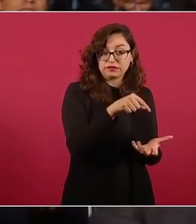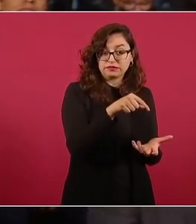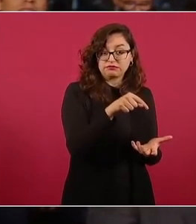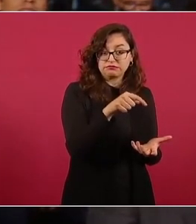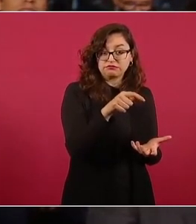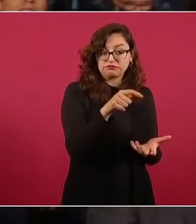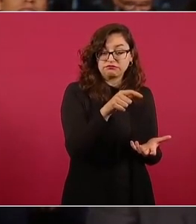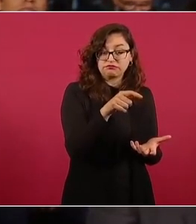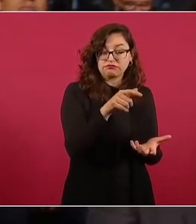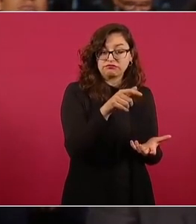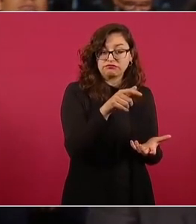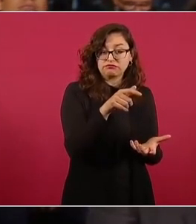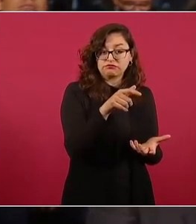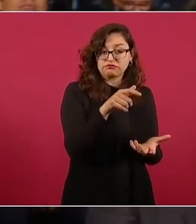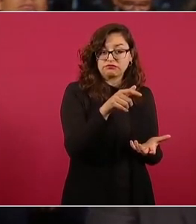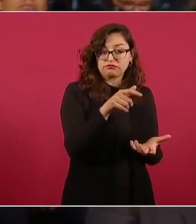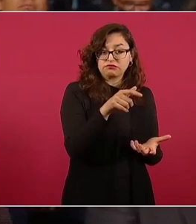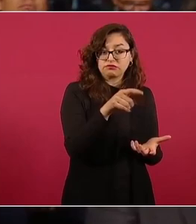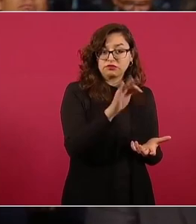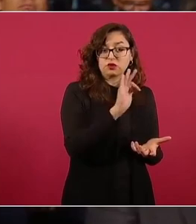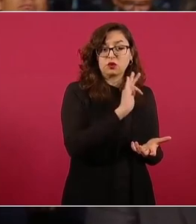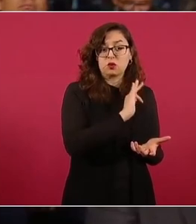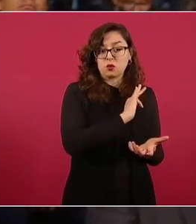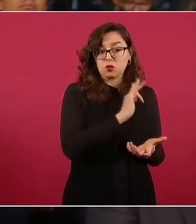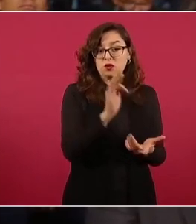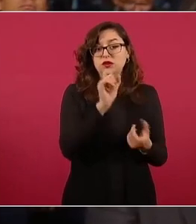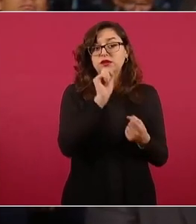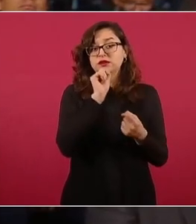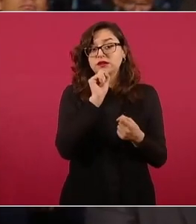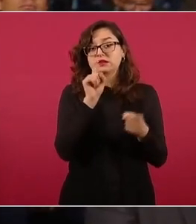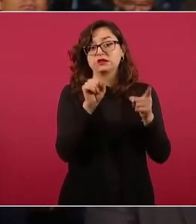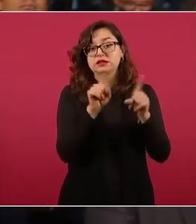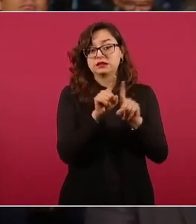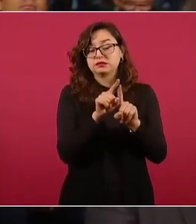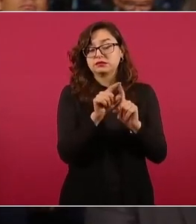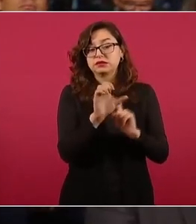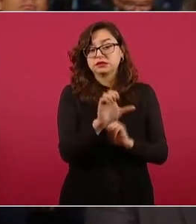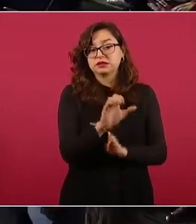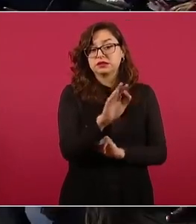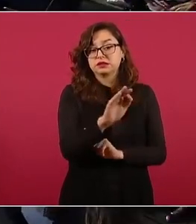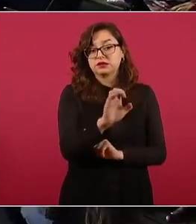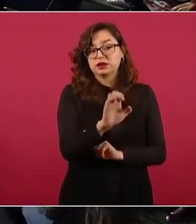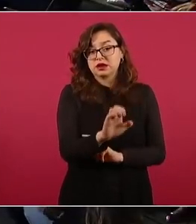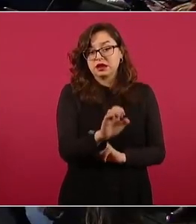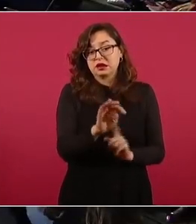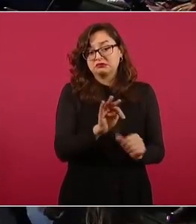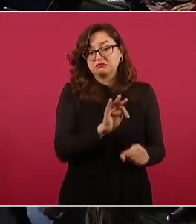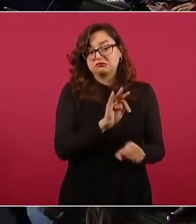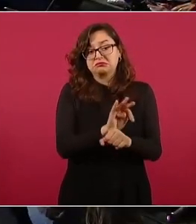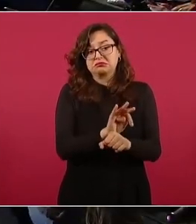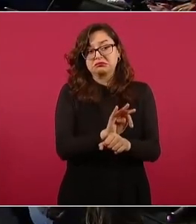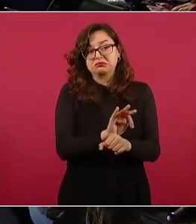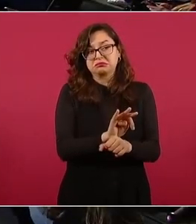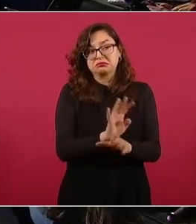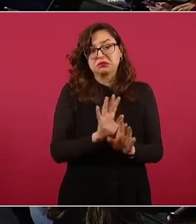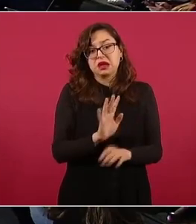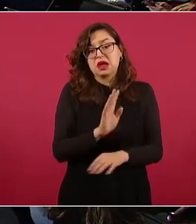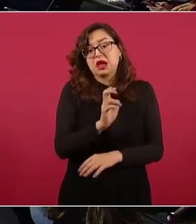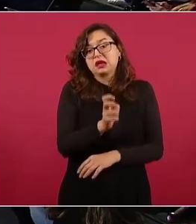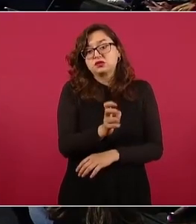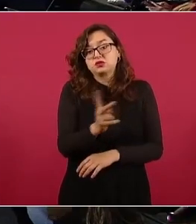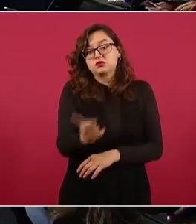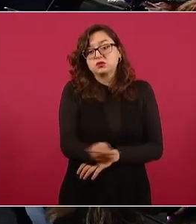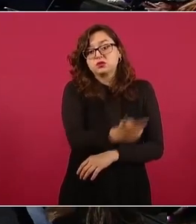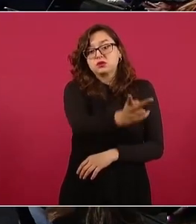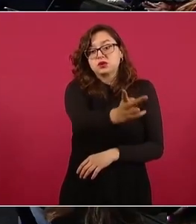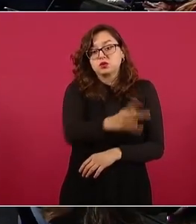podría replicarse también en, pues, para la comisión. Y esa sería mi pregunta, señor. Sí.